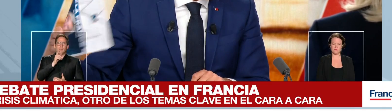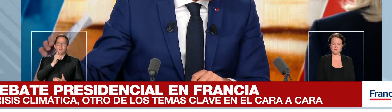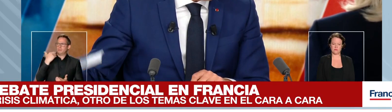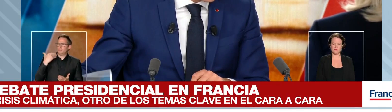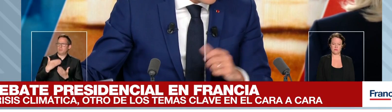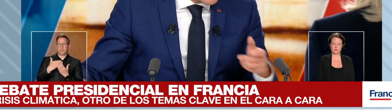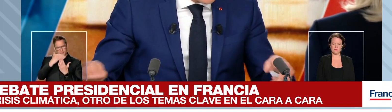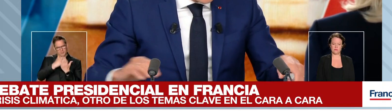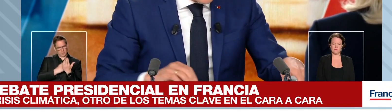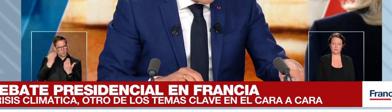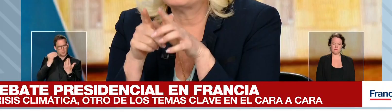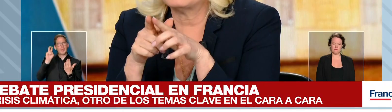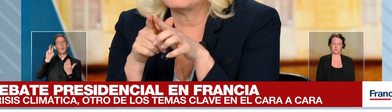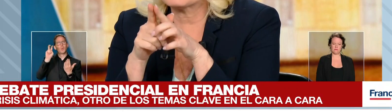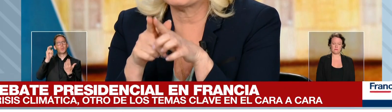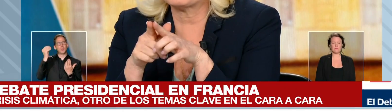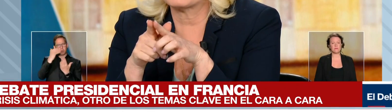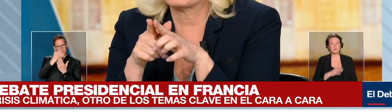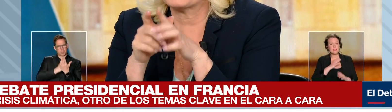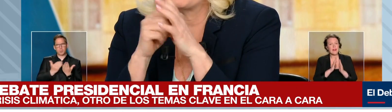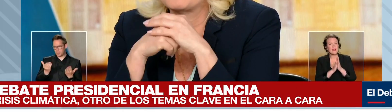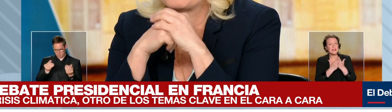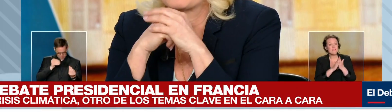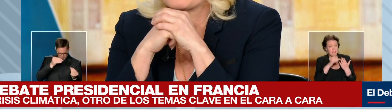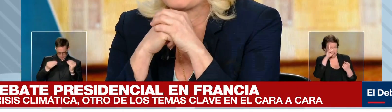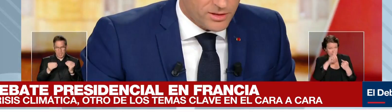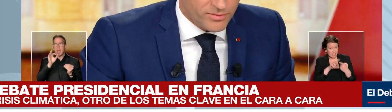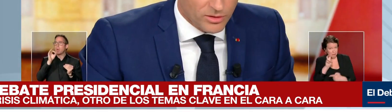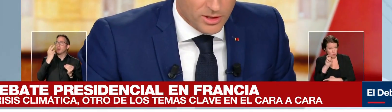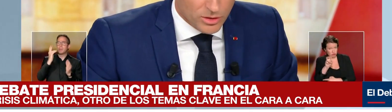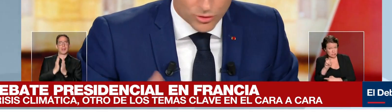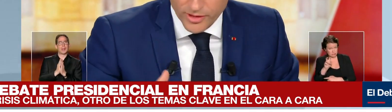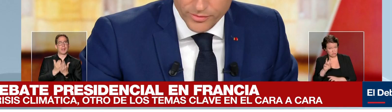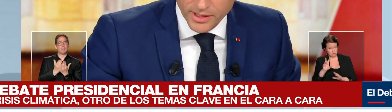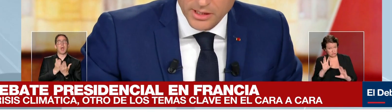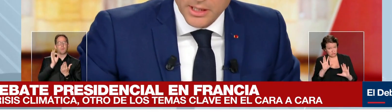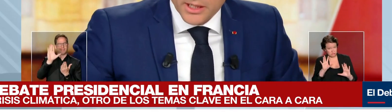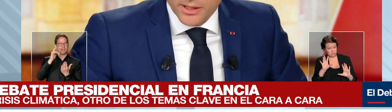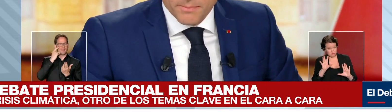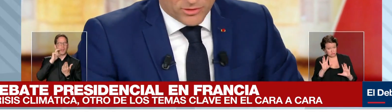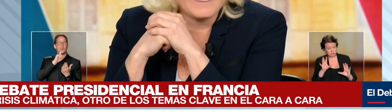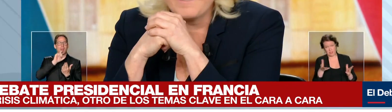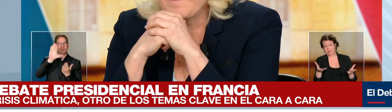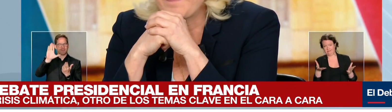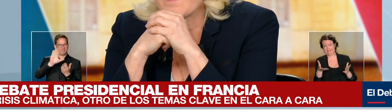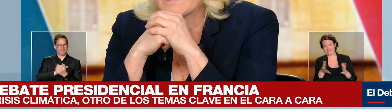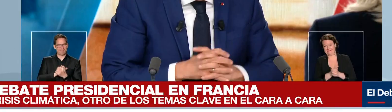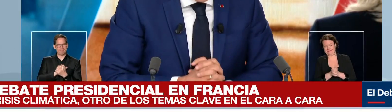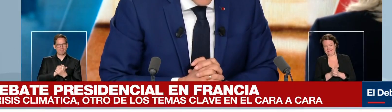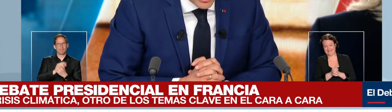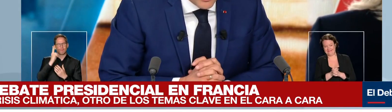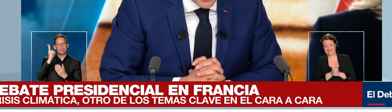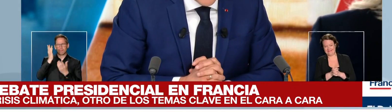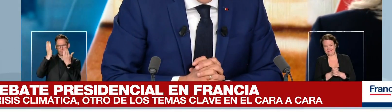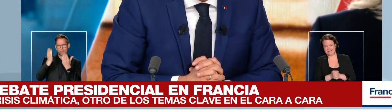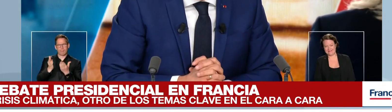hay una sola palabra en su programa sobre la ecología. Sí, sí, hay un pequeño librito, sí. Entonces voy a volver sobre esto porque